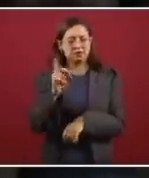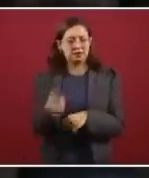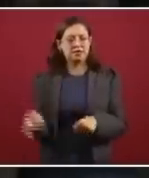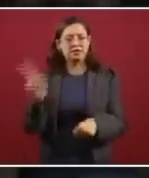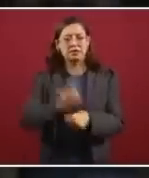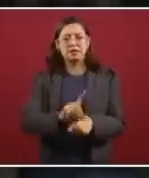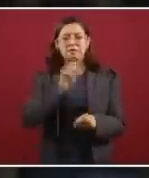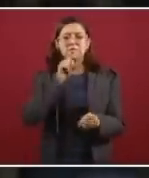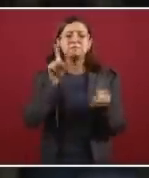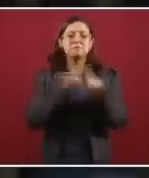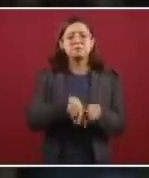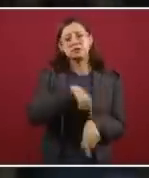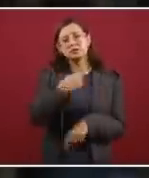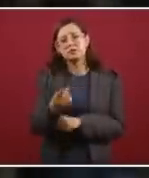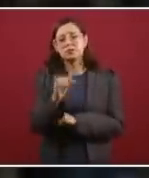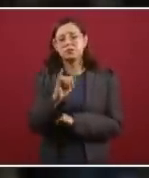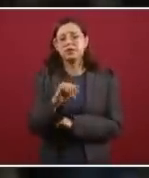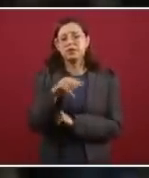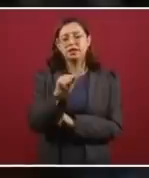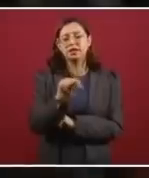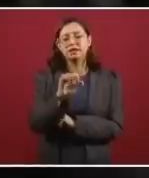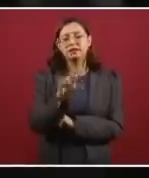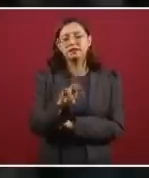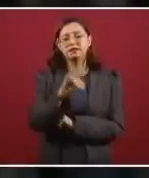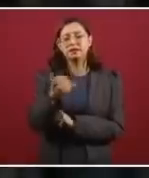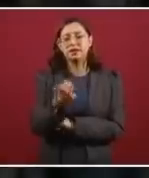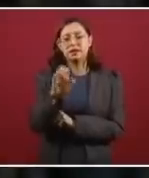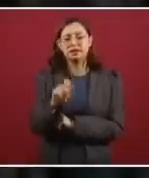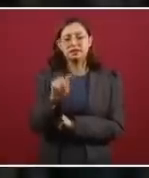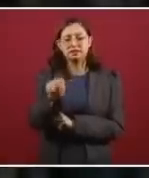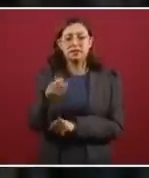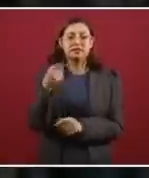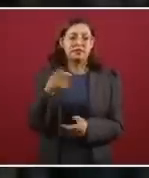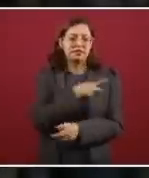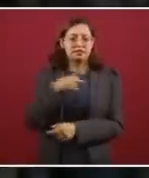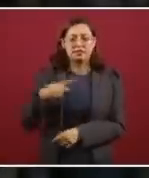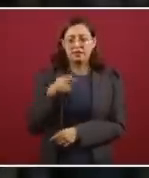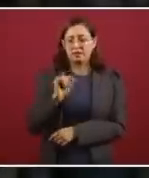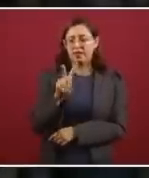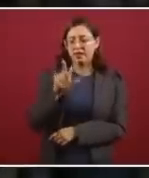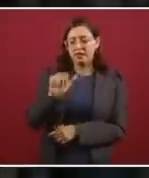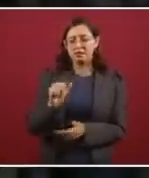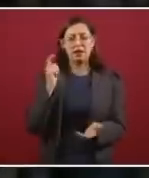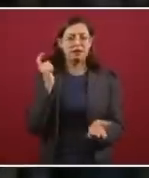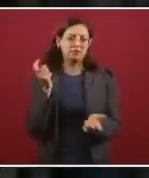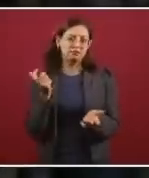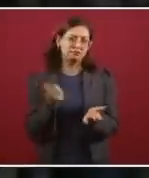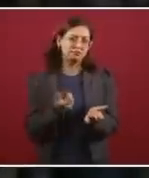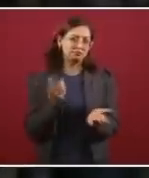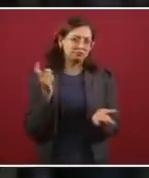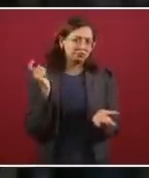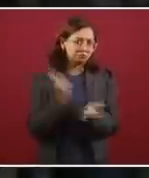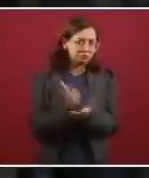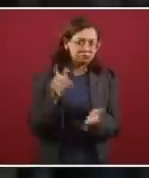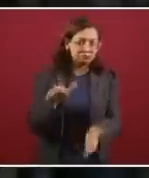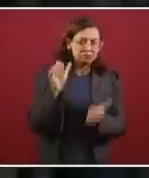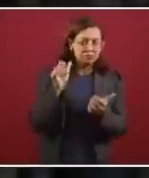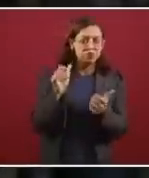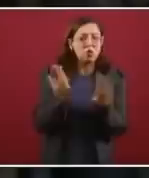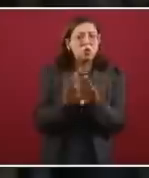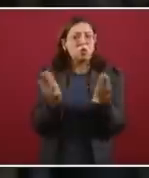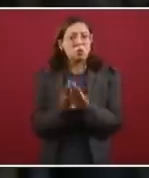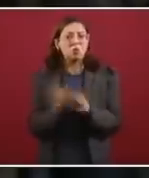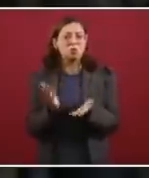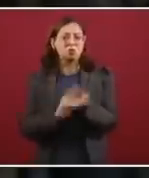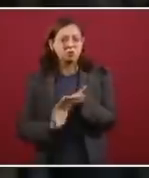por ejemplo, de Interjet, que le debe 700 millones al SAT precisamente por IVA, ¿cómo lo va a recaudar o borrón y cuenta nueva?